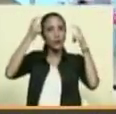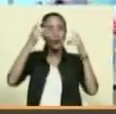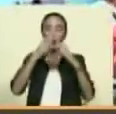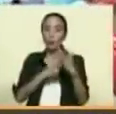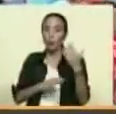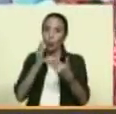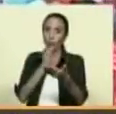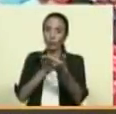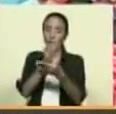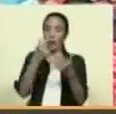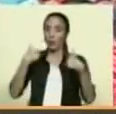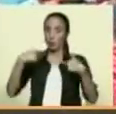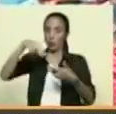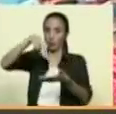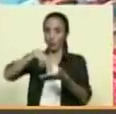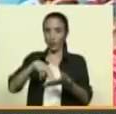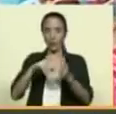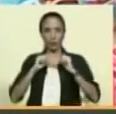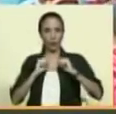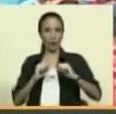Aquí estoy de pie,